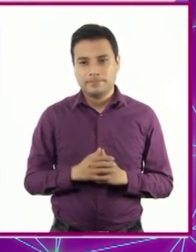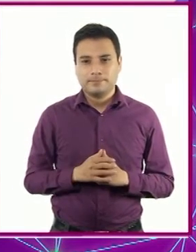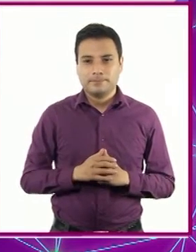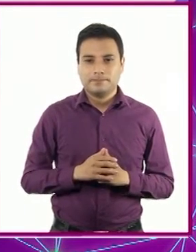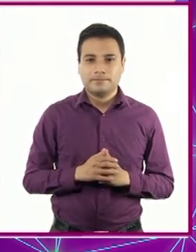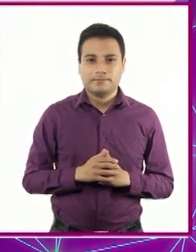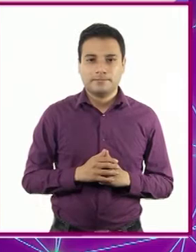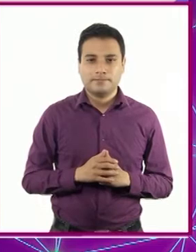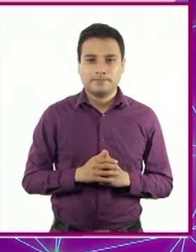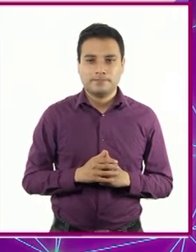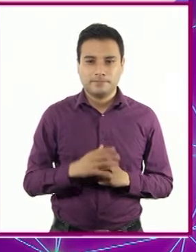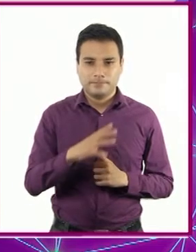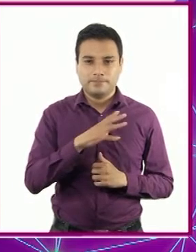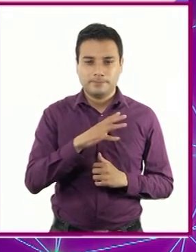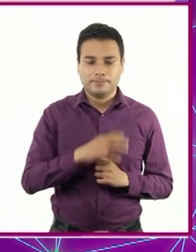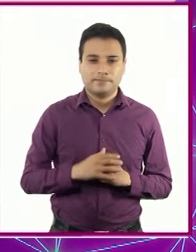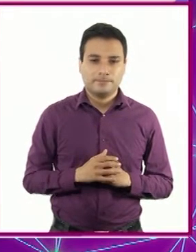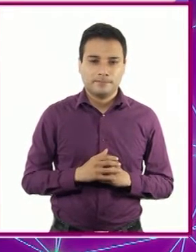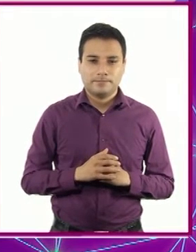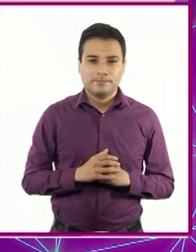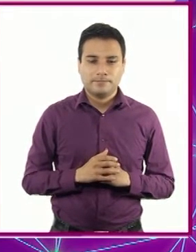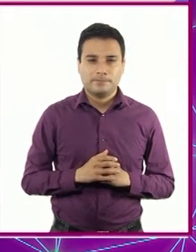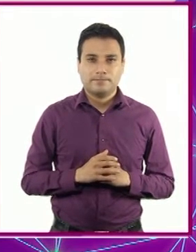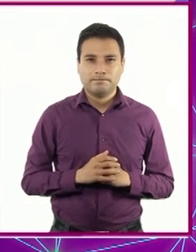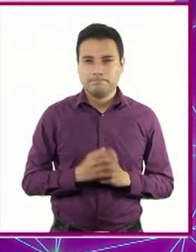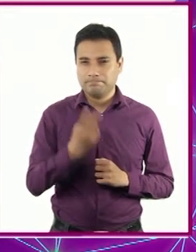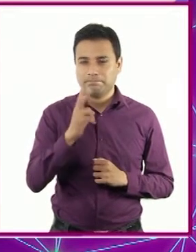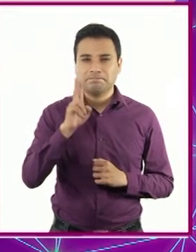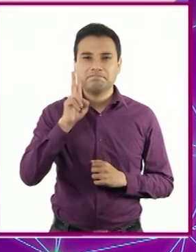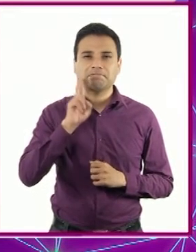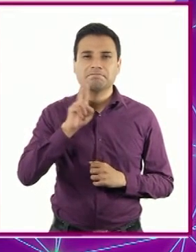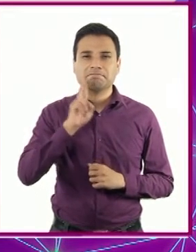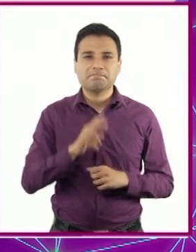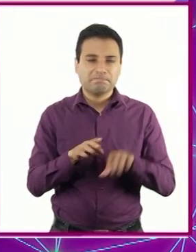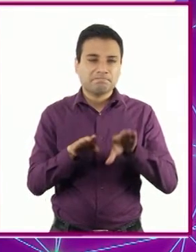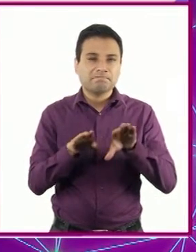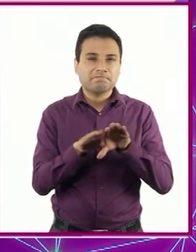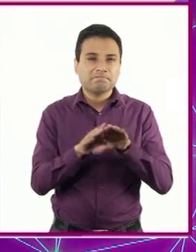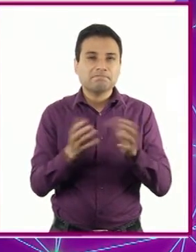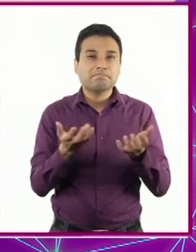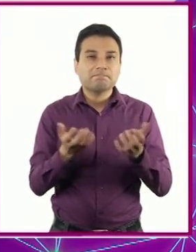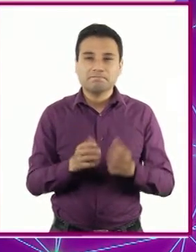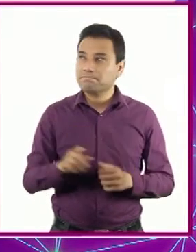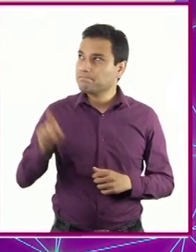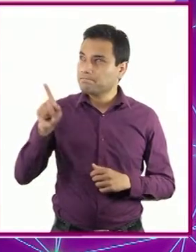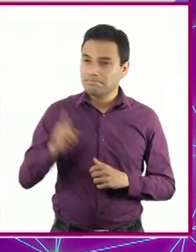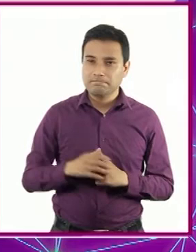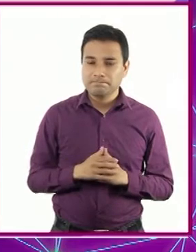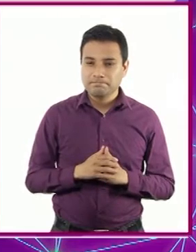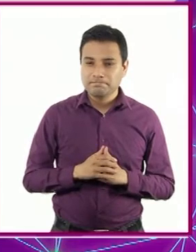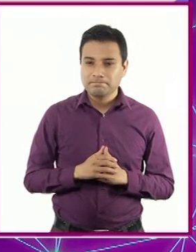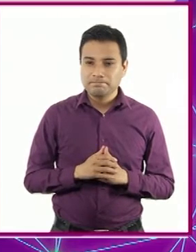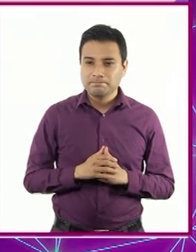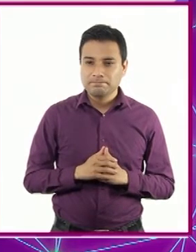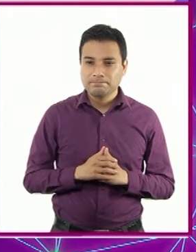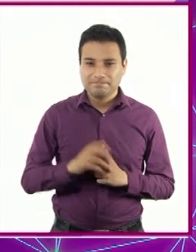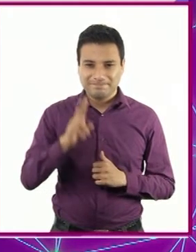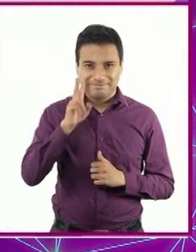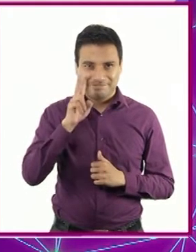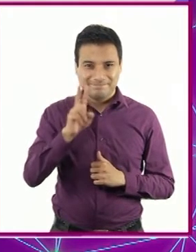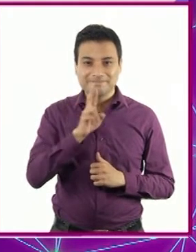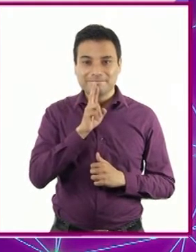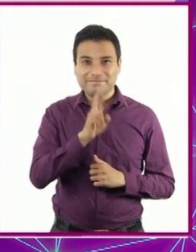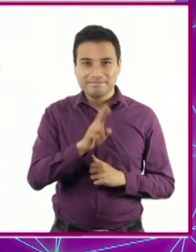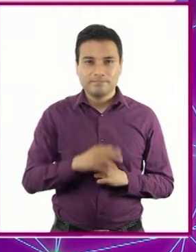magnesio desplazará al hidrógeno que tiene el ácido clorhídrico. Como pueden ver, del lado de los productos se forma una